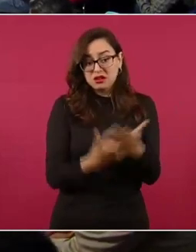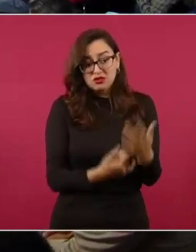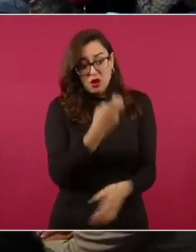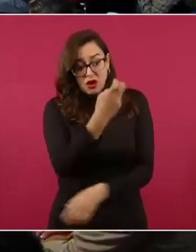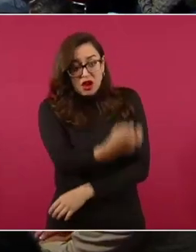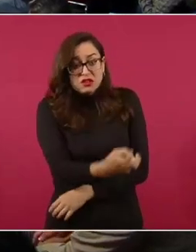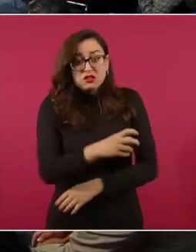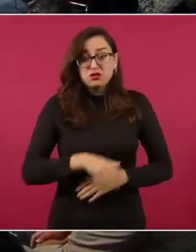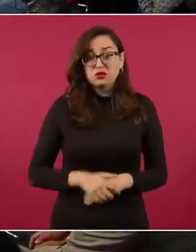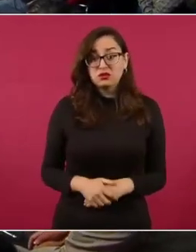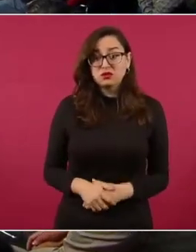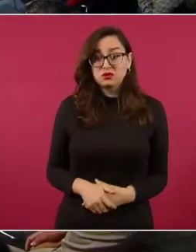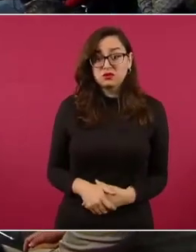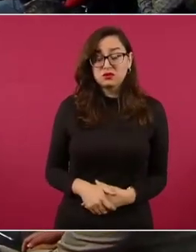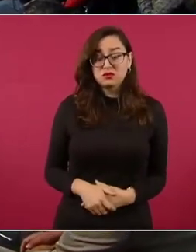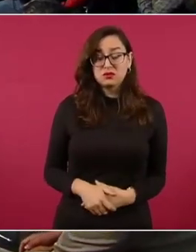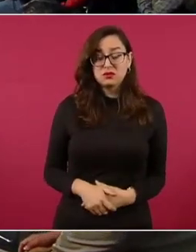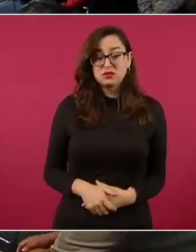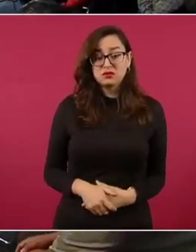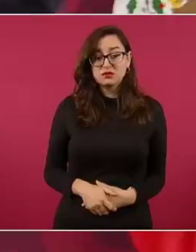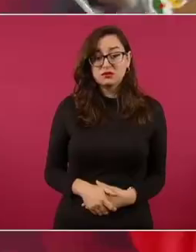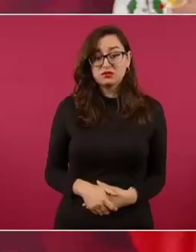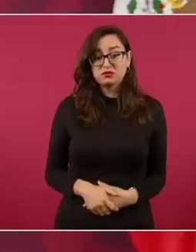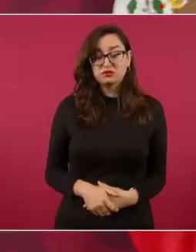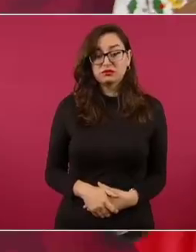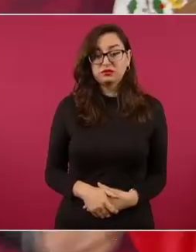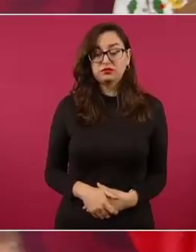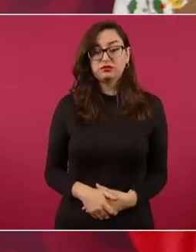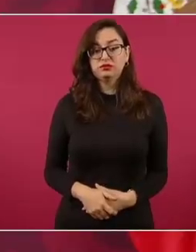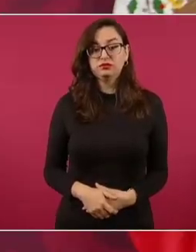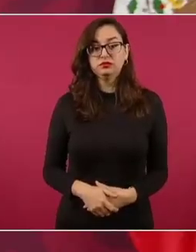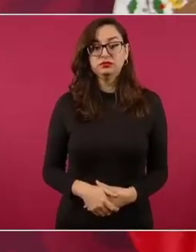Un poco lo que sucedió cuando engañaron